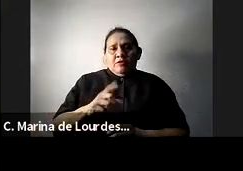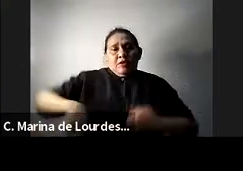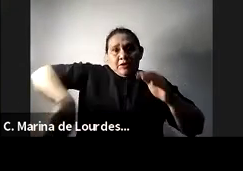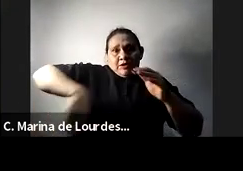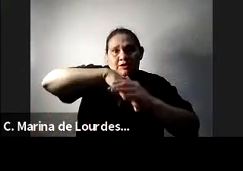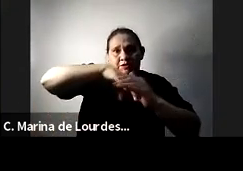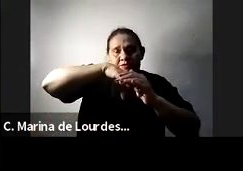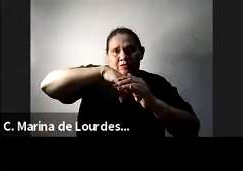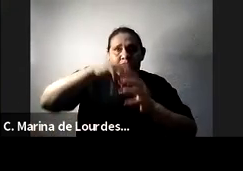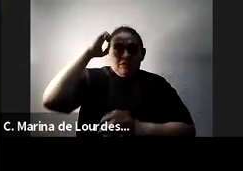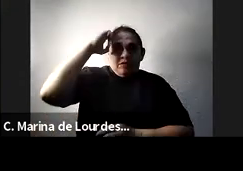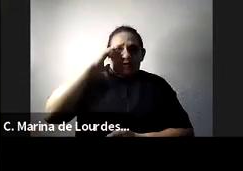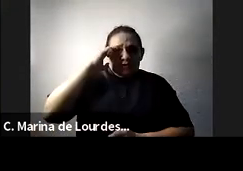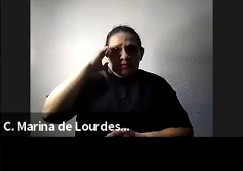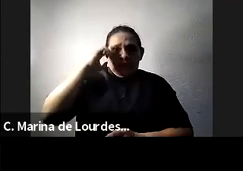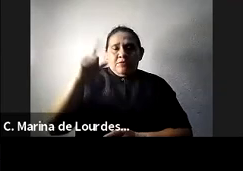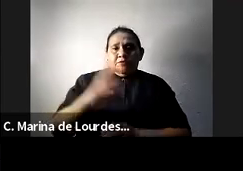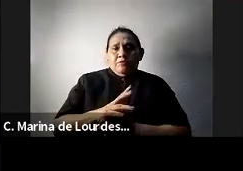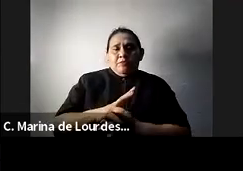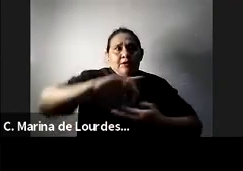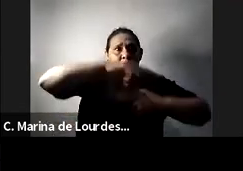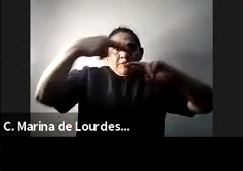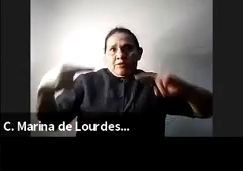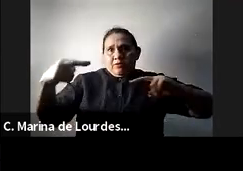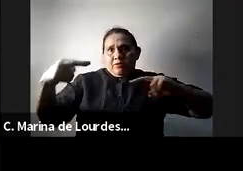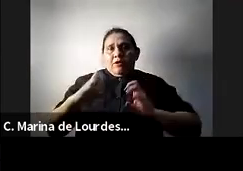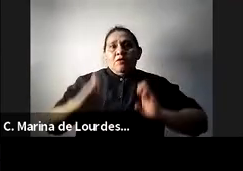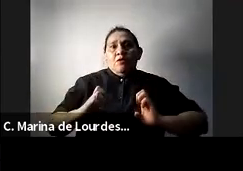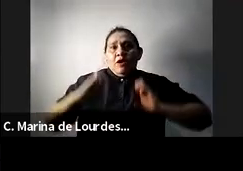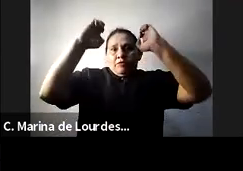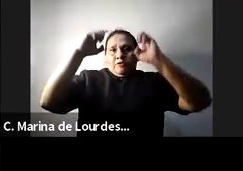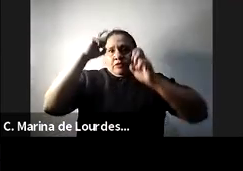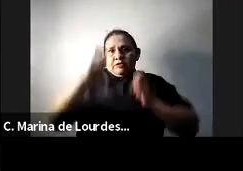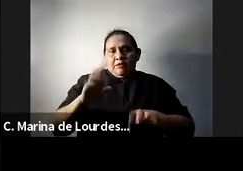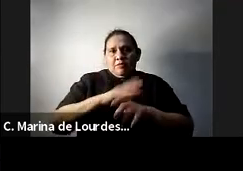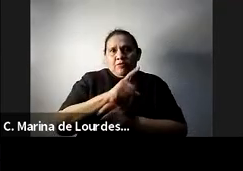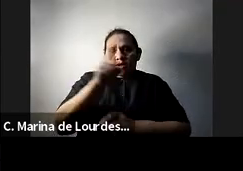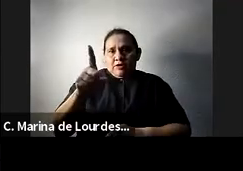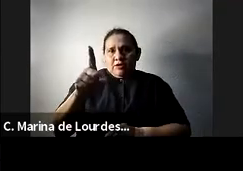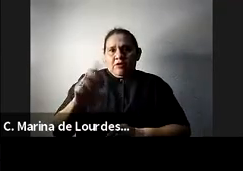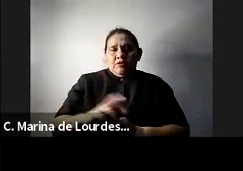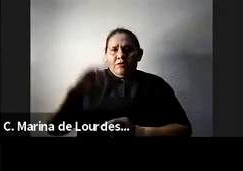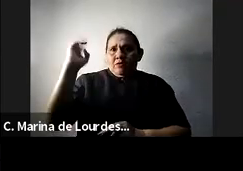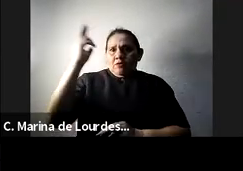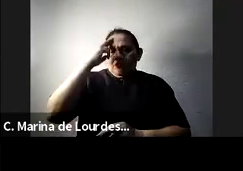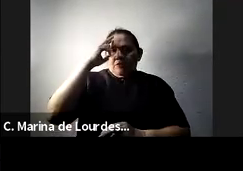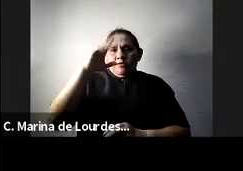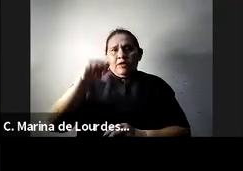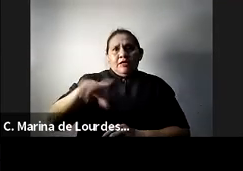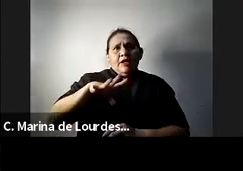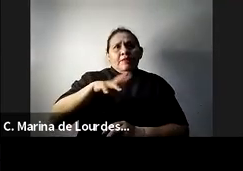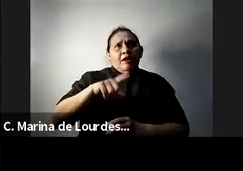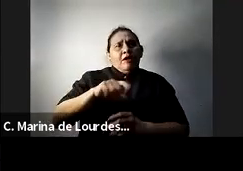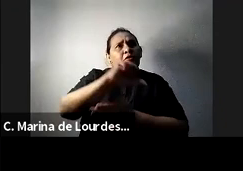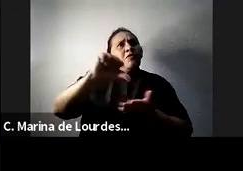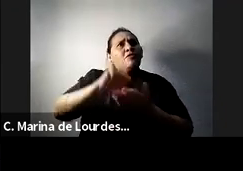hacia vincular hacia los edificios que estaban por ahí. De hecho, recuerdo, creo que aquí había un centro de